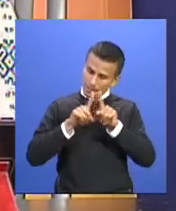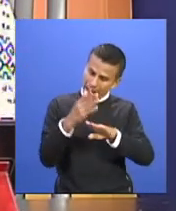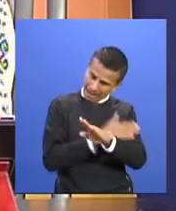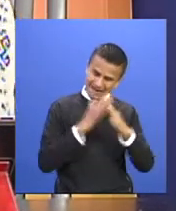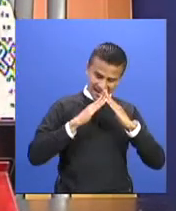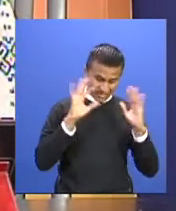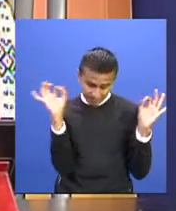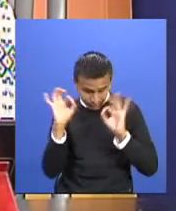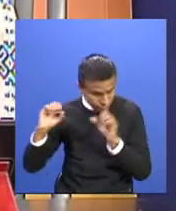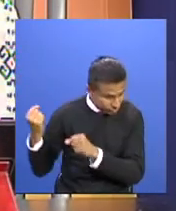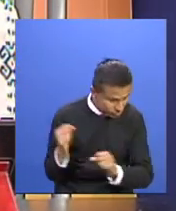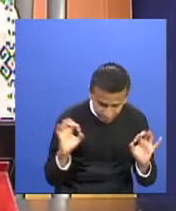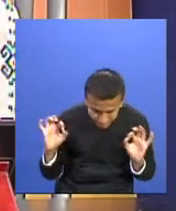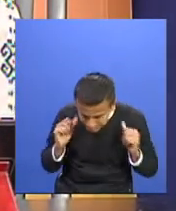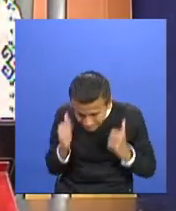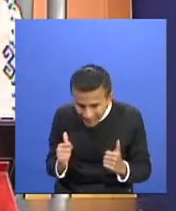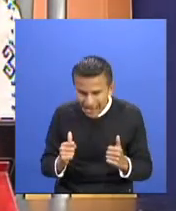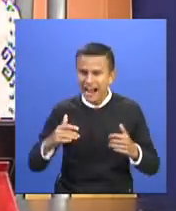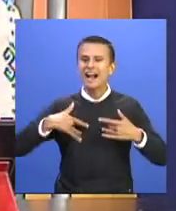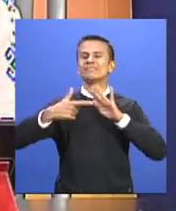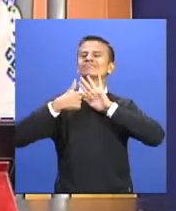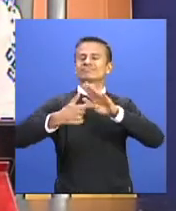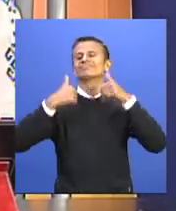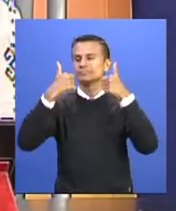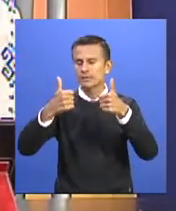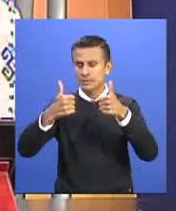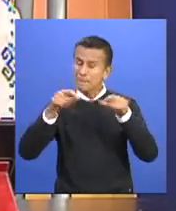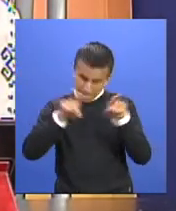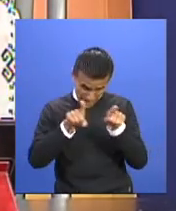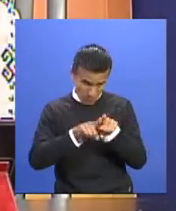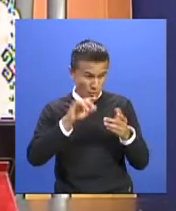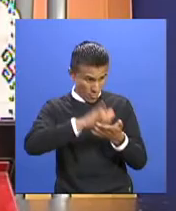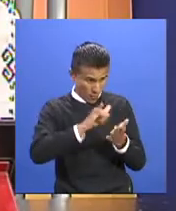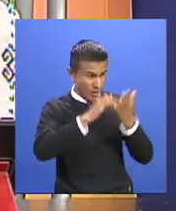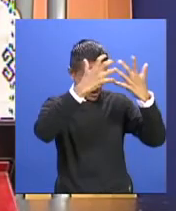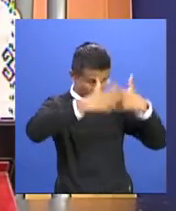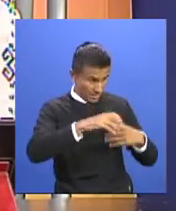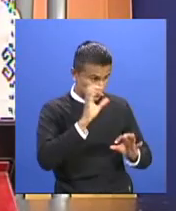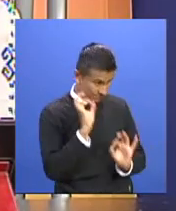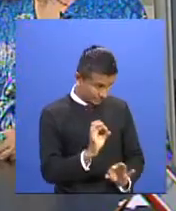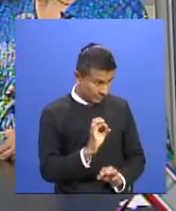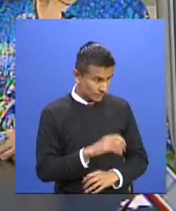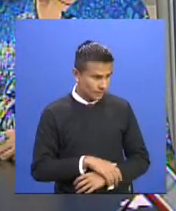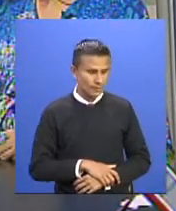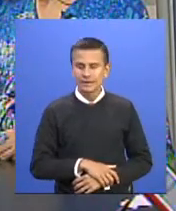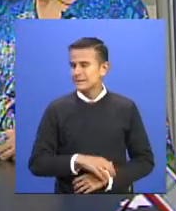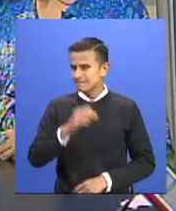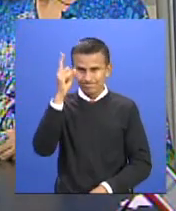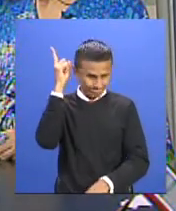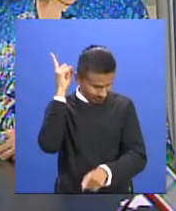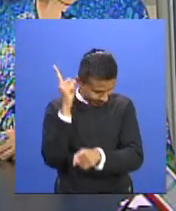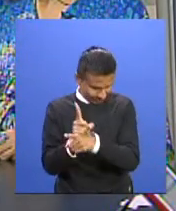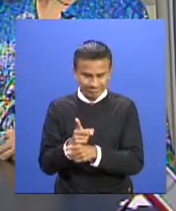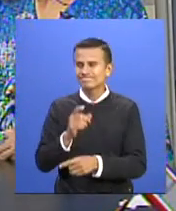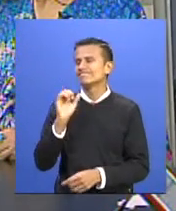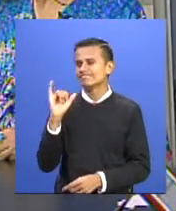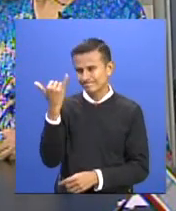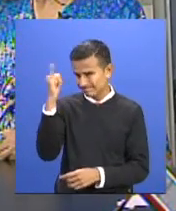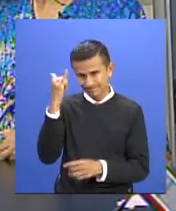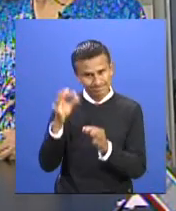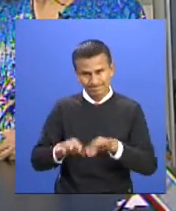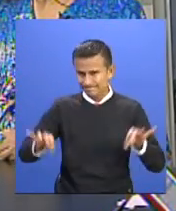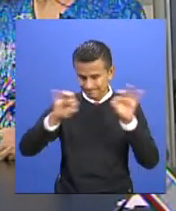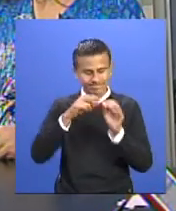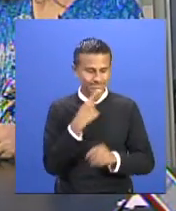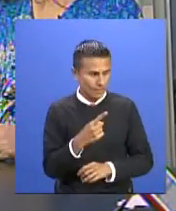bien para mostrar que estamos bien. ¿Ese elemento es importante en el tema de la reputación? Definitivo. En eso coincido con la profe en el